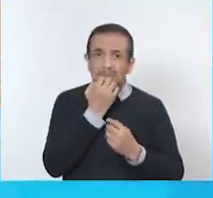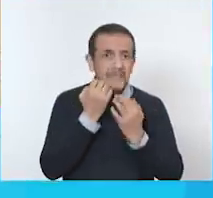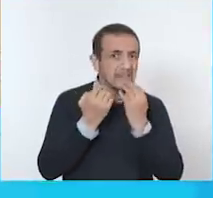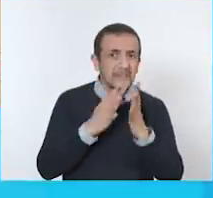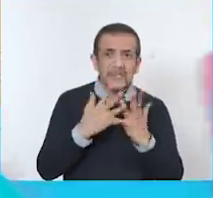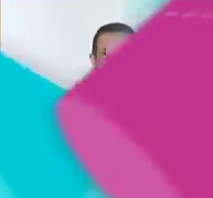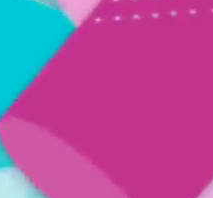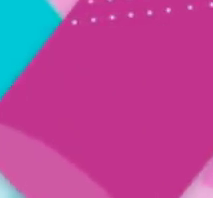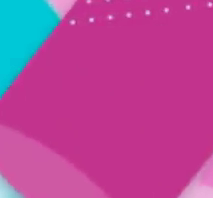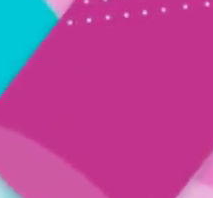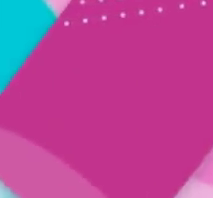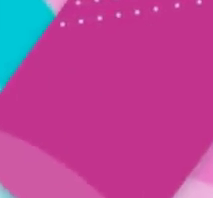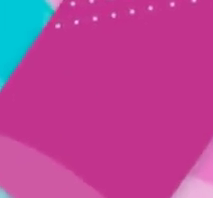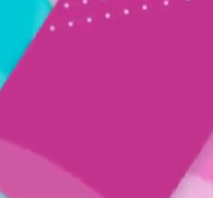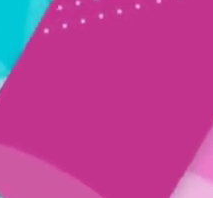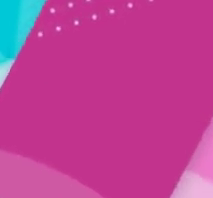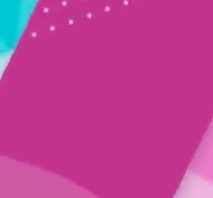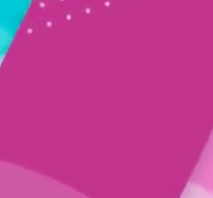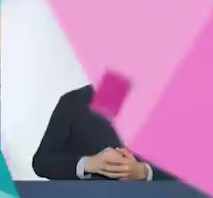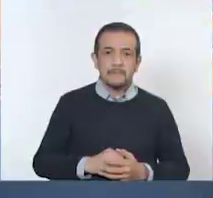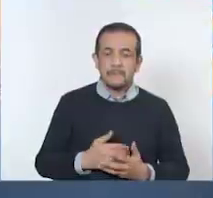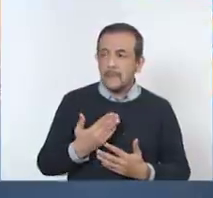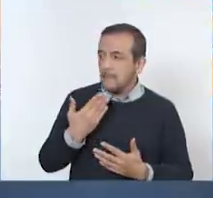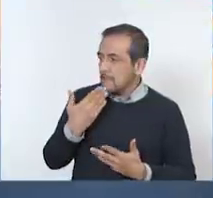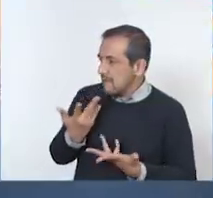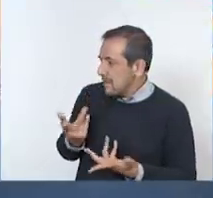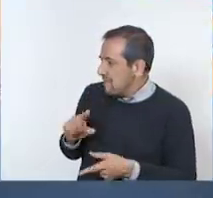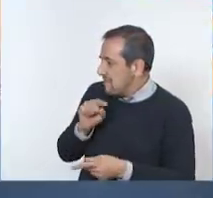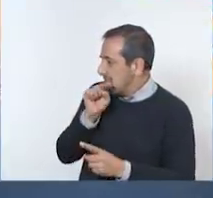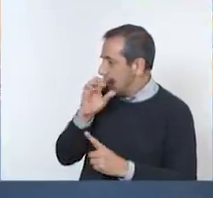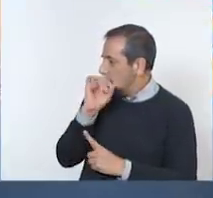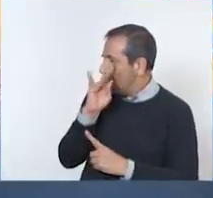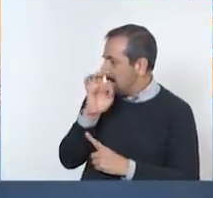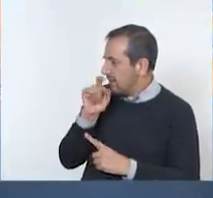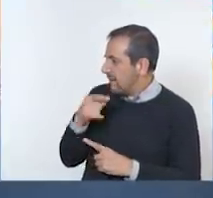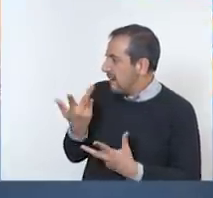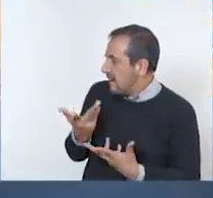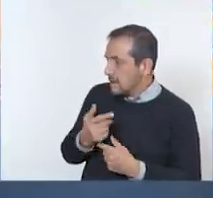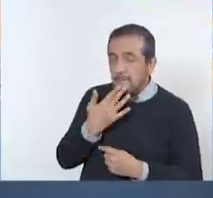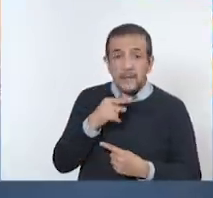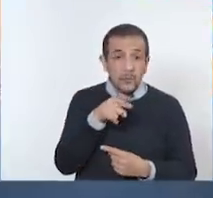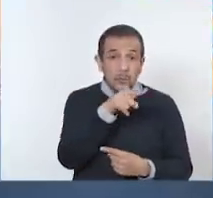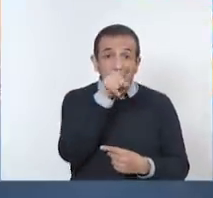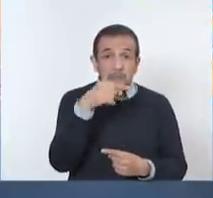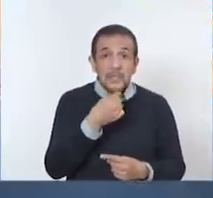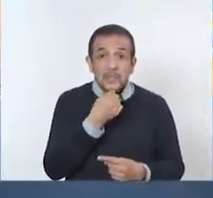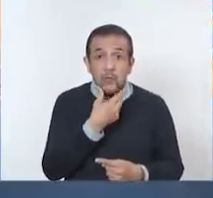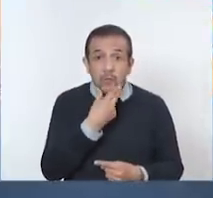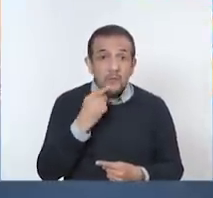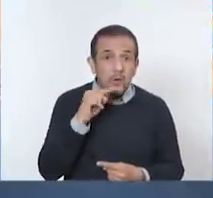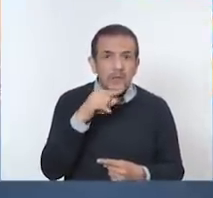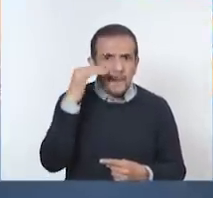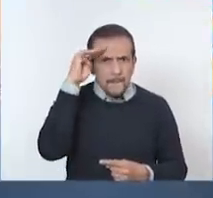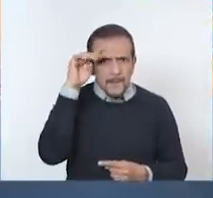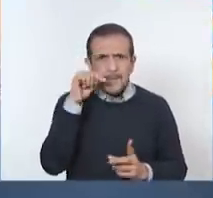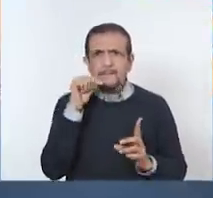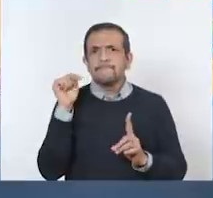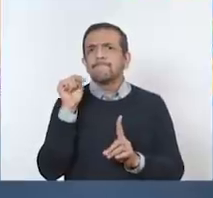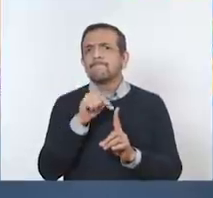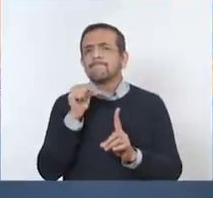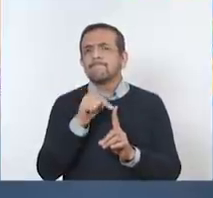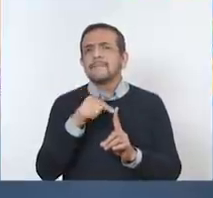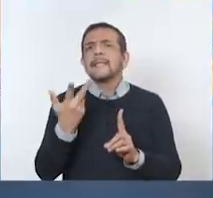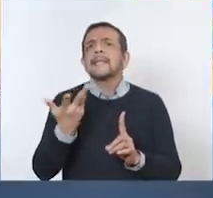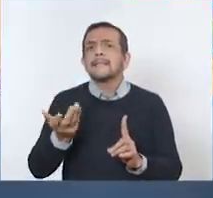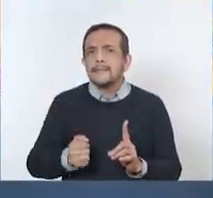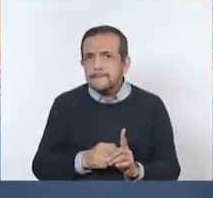¡Qué terrible! ¿Y ahora qué hago? Bueno, ¿y qué debe de hacer Cupertino? Pues, ¿qué piensan las niñas y los niños ahí en su casa que